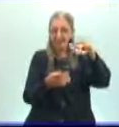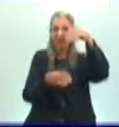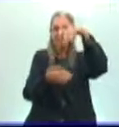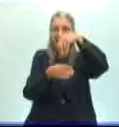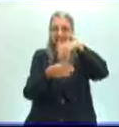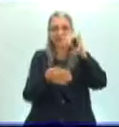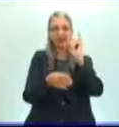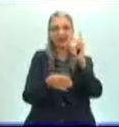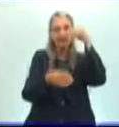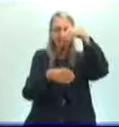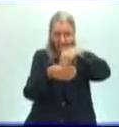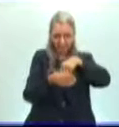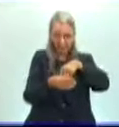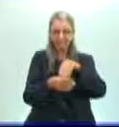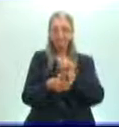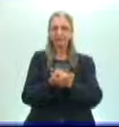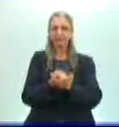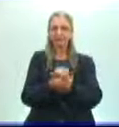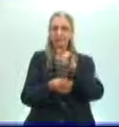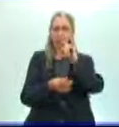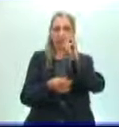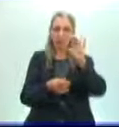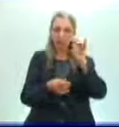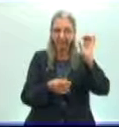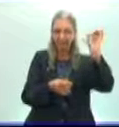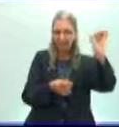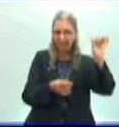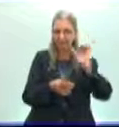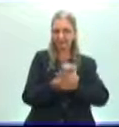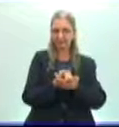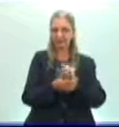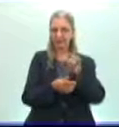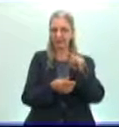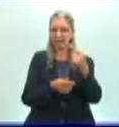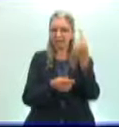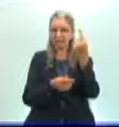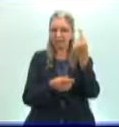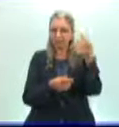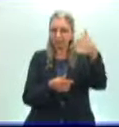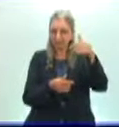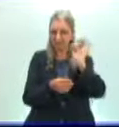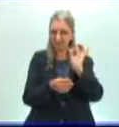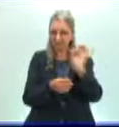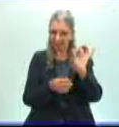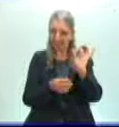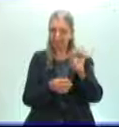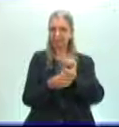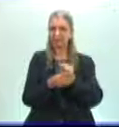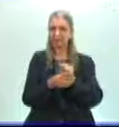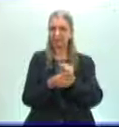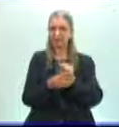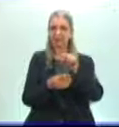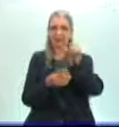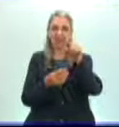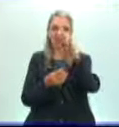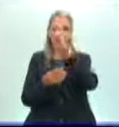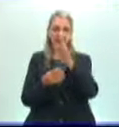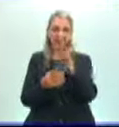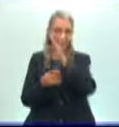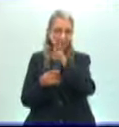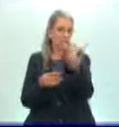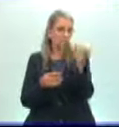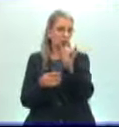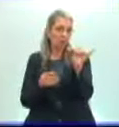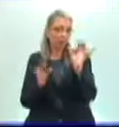también podemos decir. Es igual a 90 grados, ahí tenemos la justificación. Es un contenido dominado por ustedes. Y ahora podemos expresar